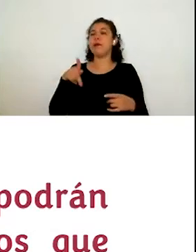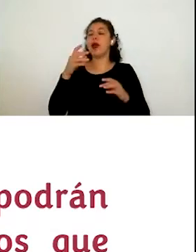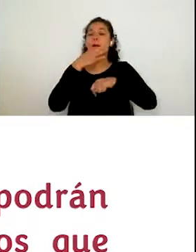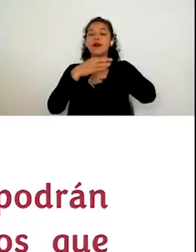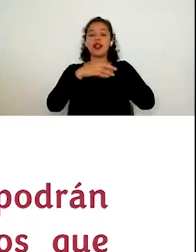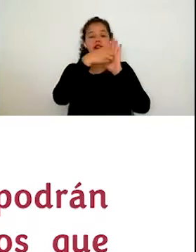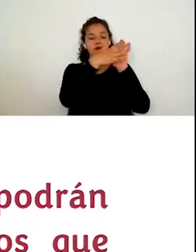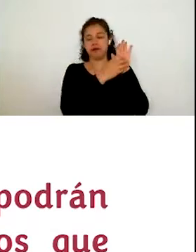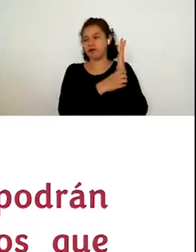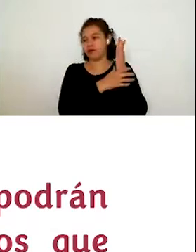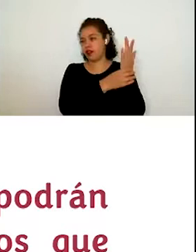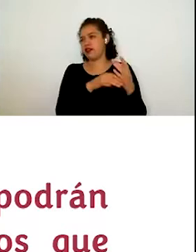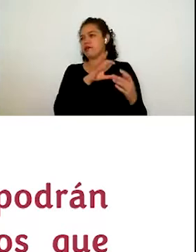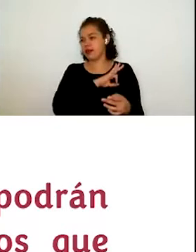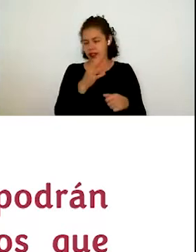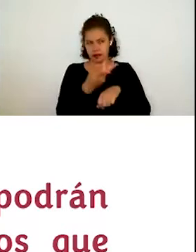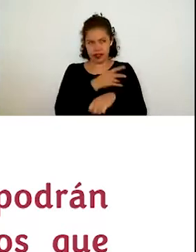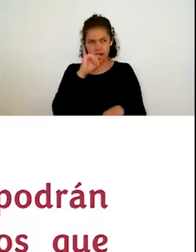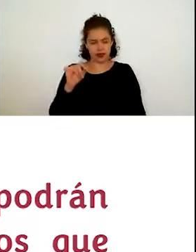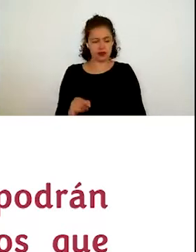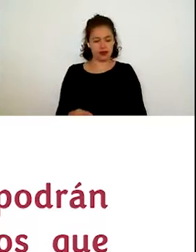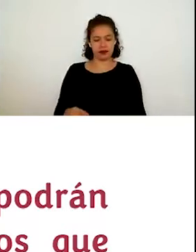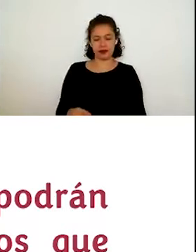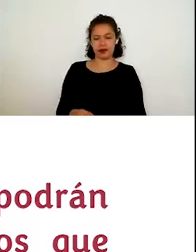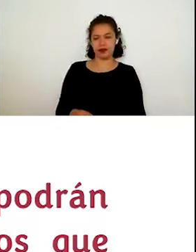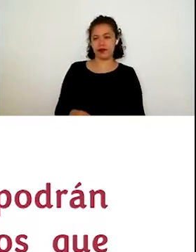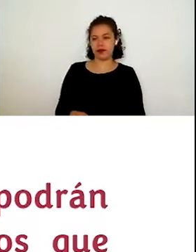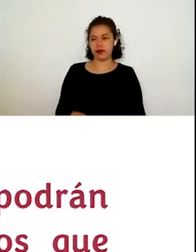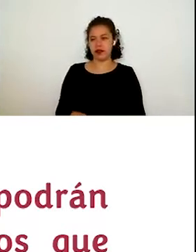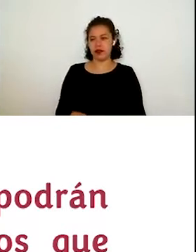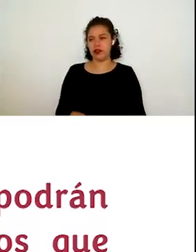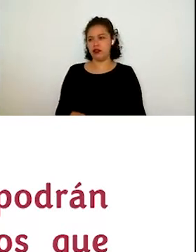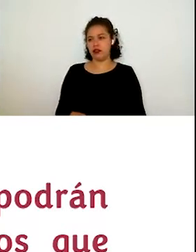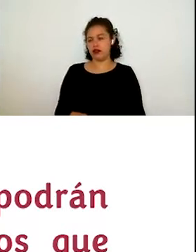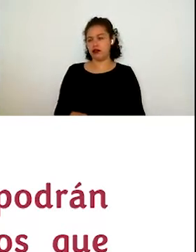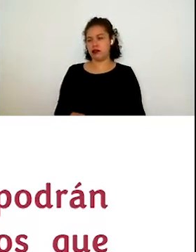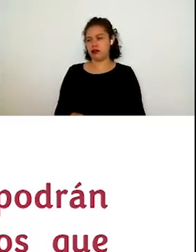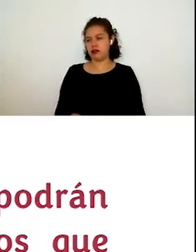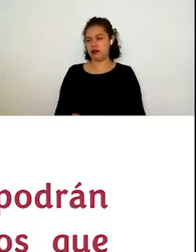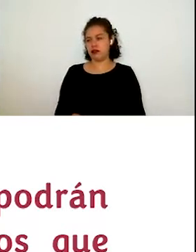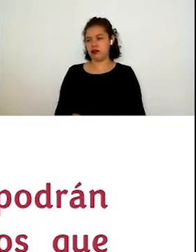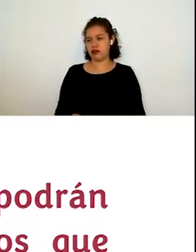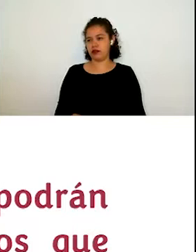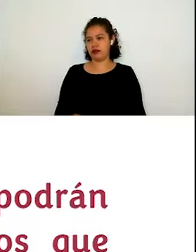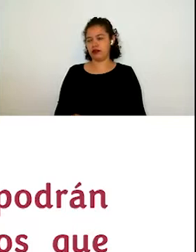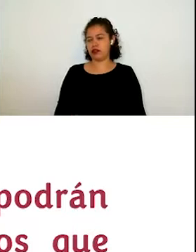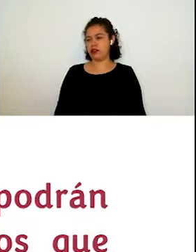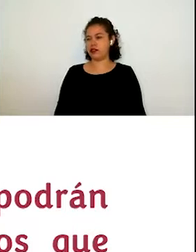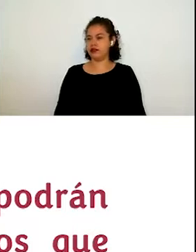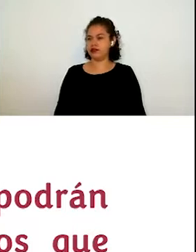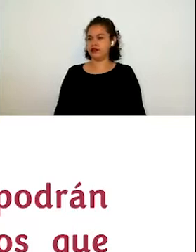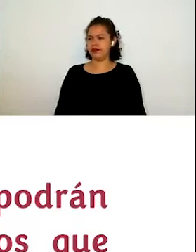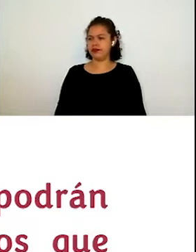pasar. Otra de las causales que deben contemplar, o más bien que les resulta